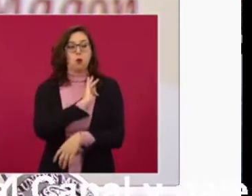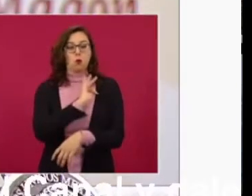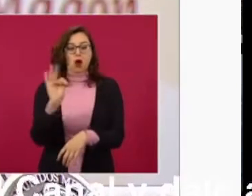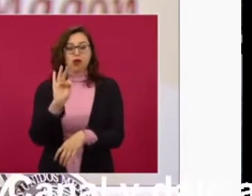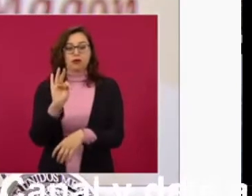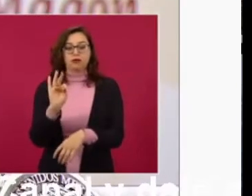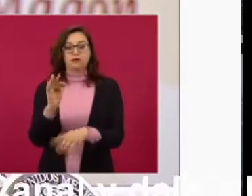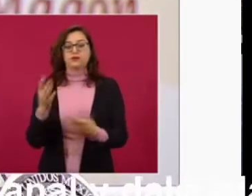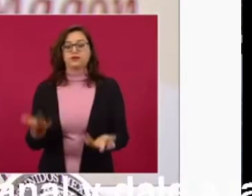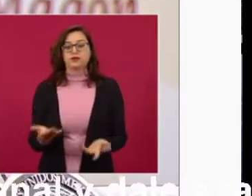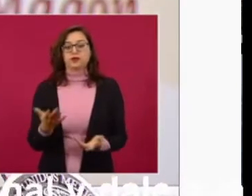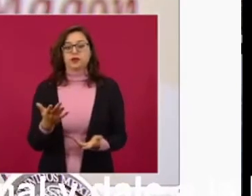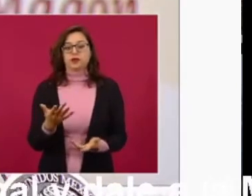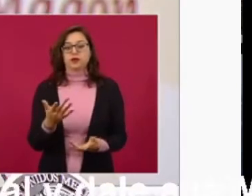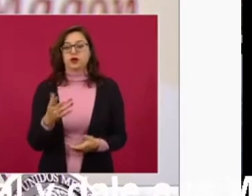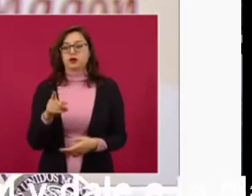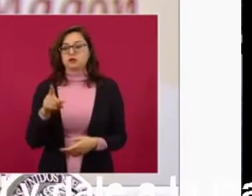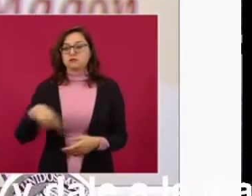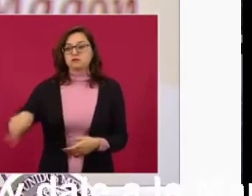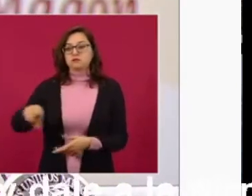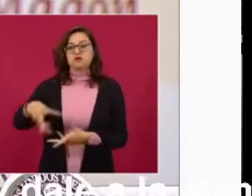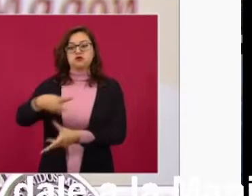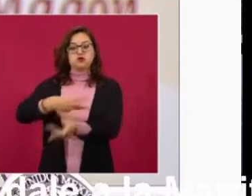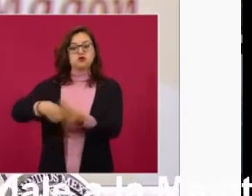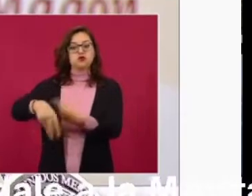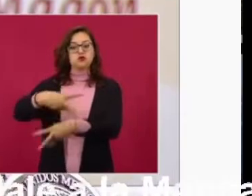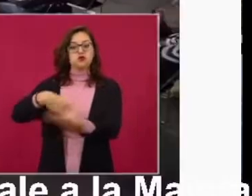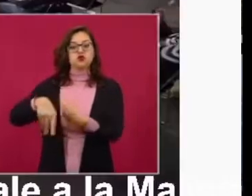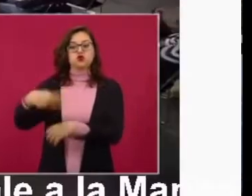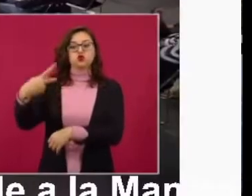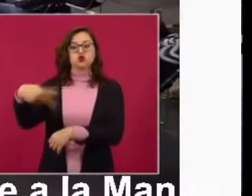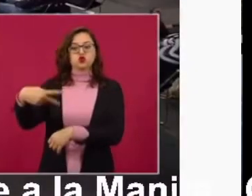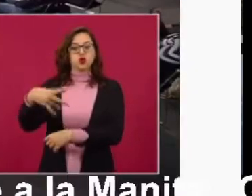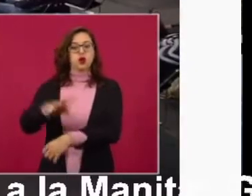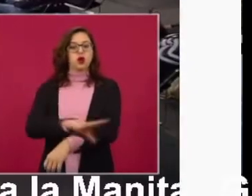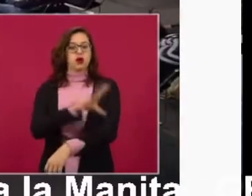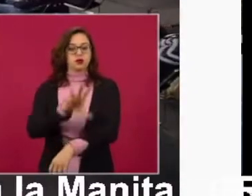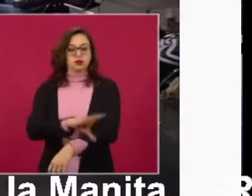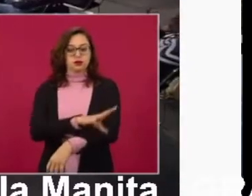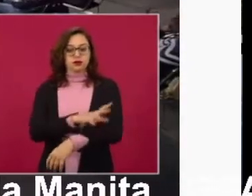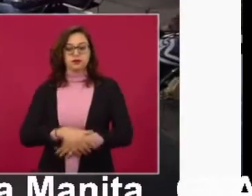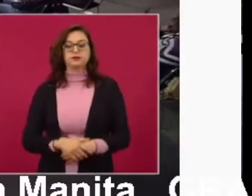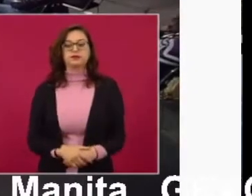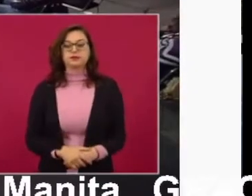y el 20 por ciento de los auto abastos le vamos a la que sí